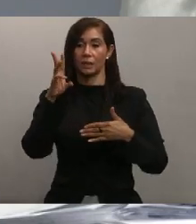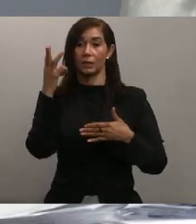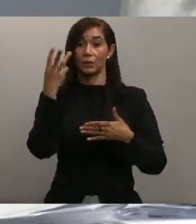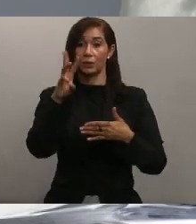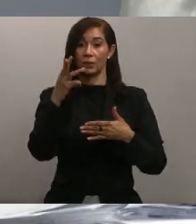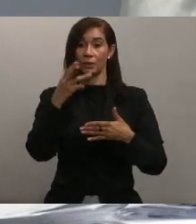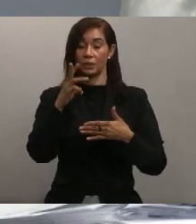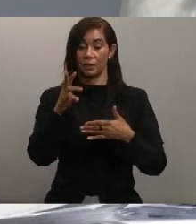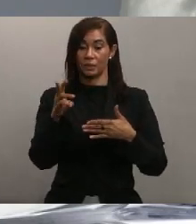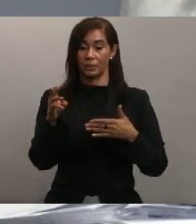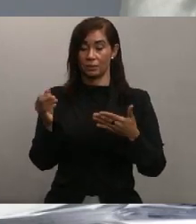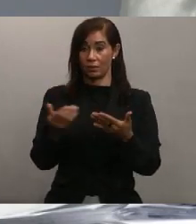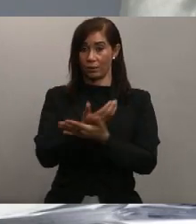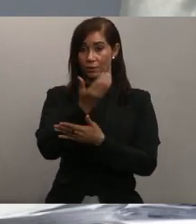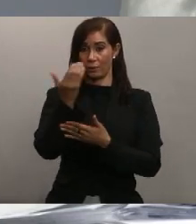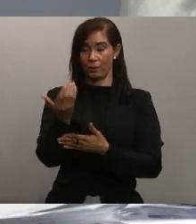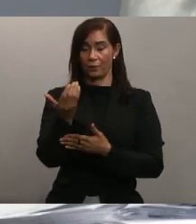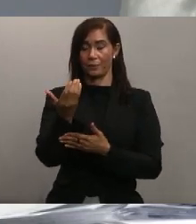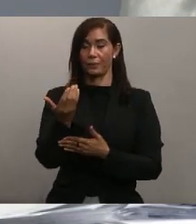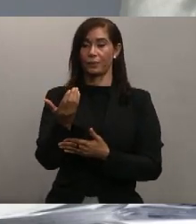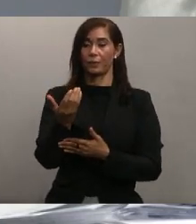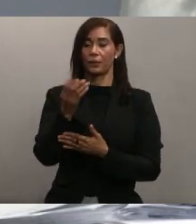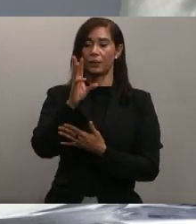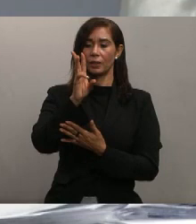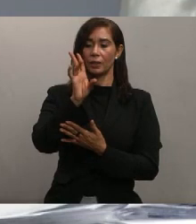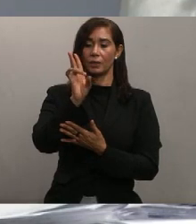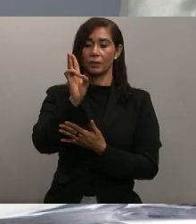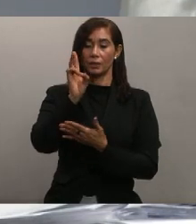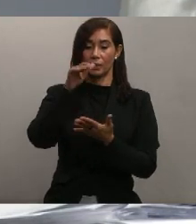316 casos nuevos,